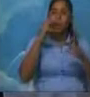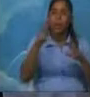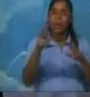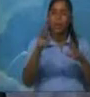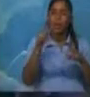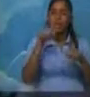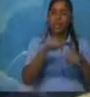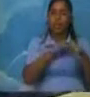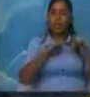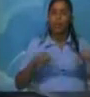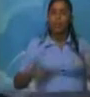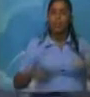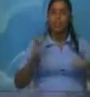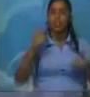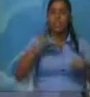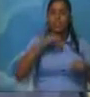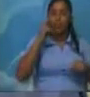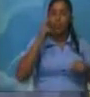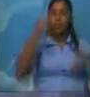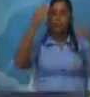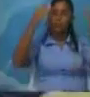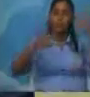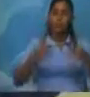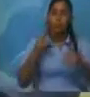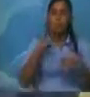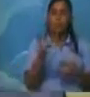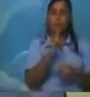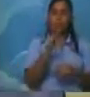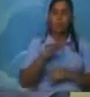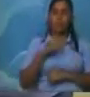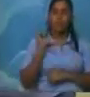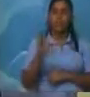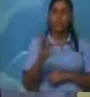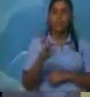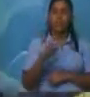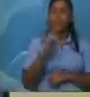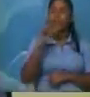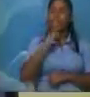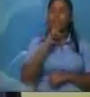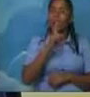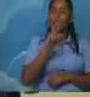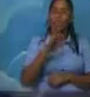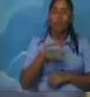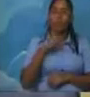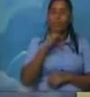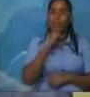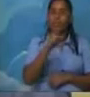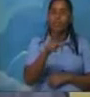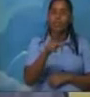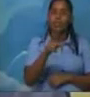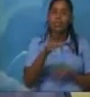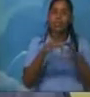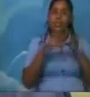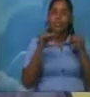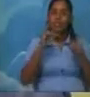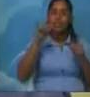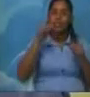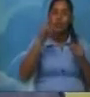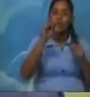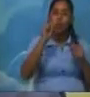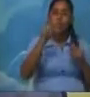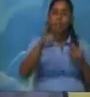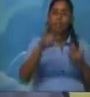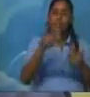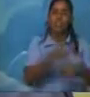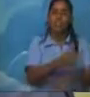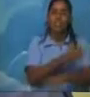aquí en guanare y que nos ven por la pantalla dicen no puede ser es que no puede ser ese ese tipo es Juan flores ese se